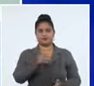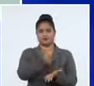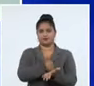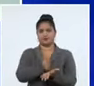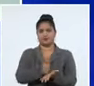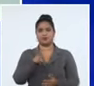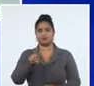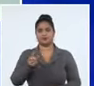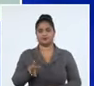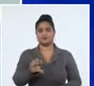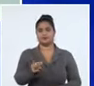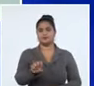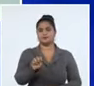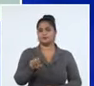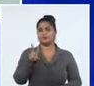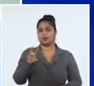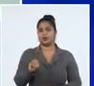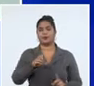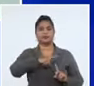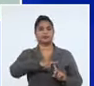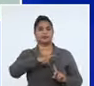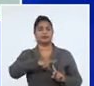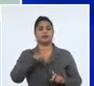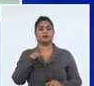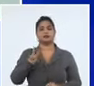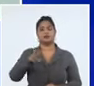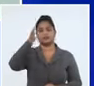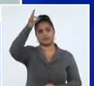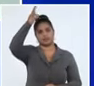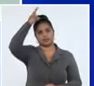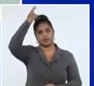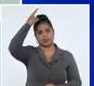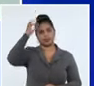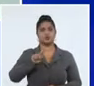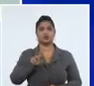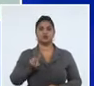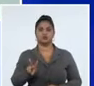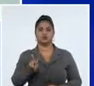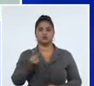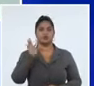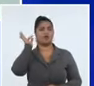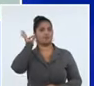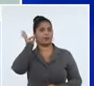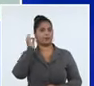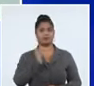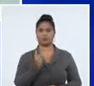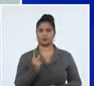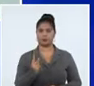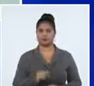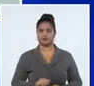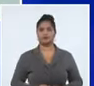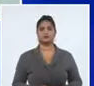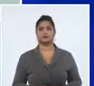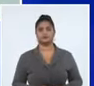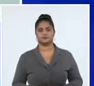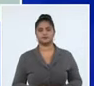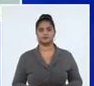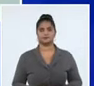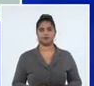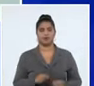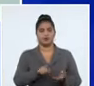La Sierpe 20, Trinidad 13, Tahuasco 12 y Fomento un caso autóctono. La provincia